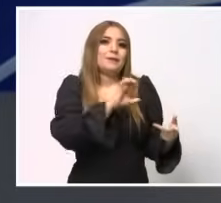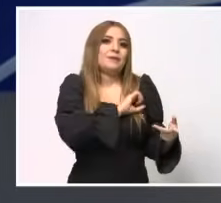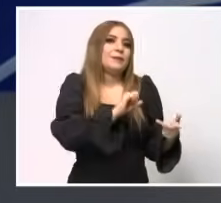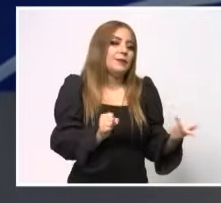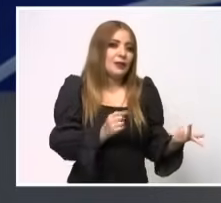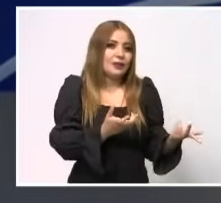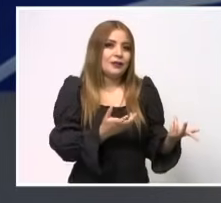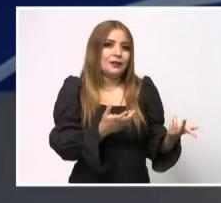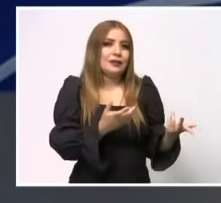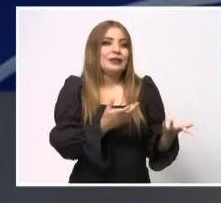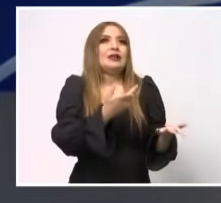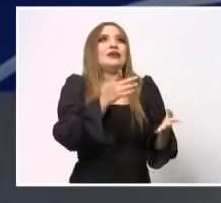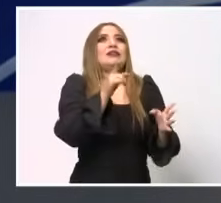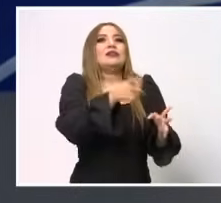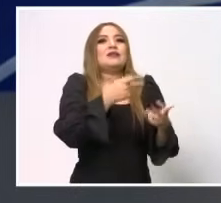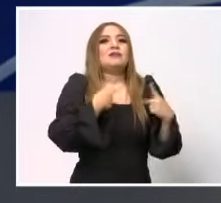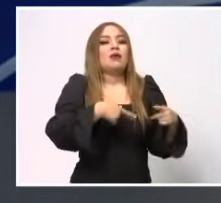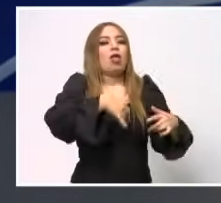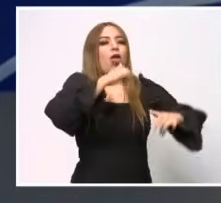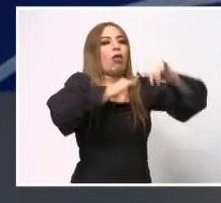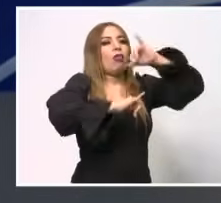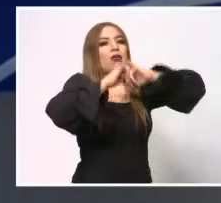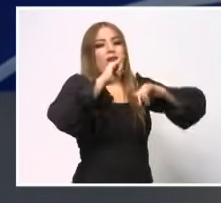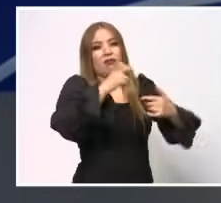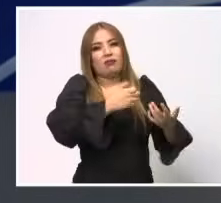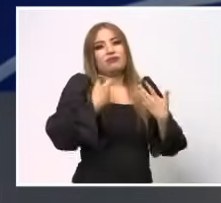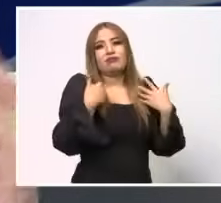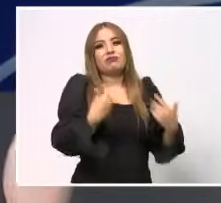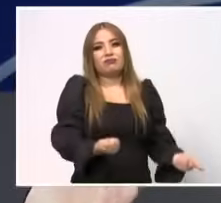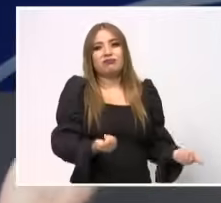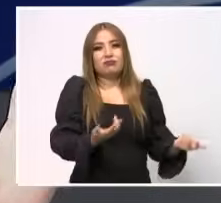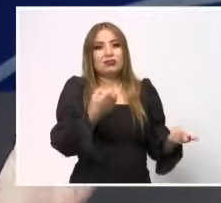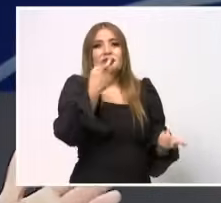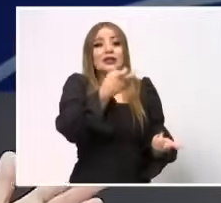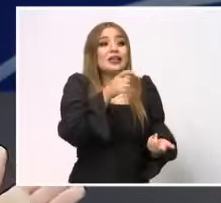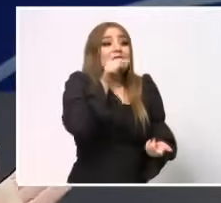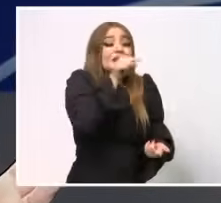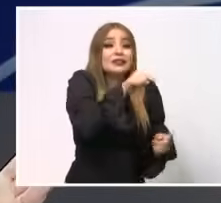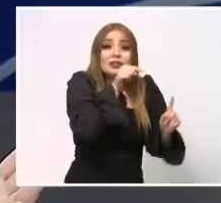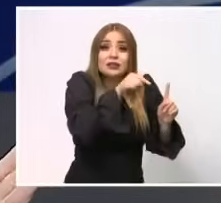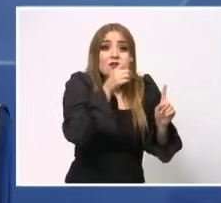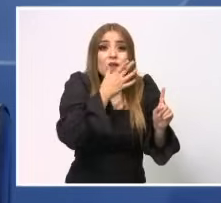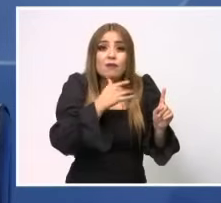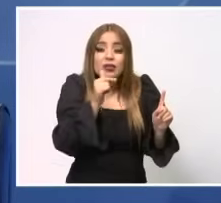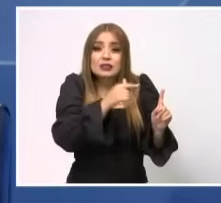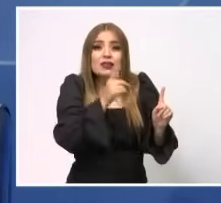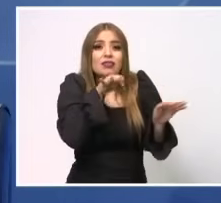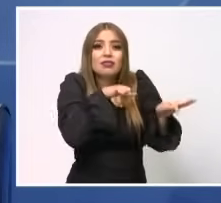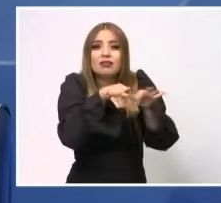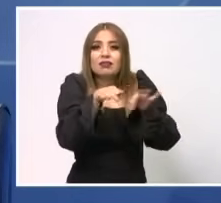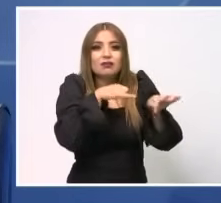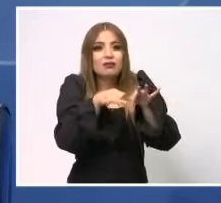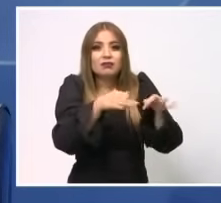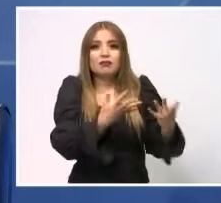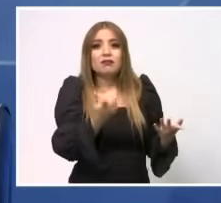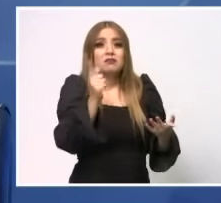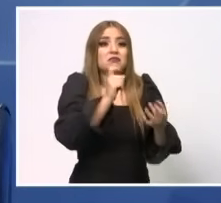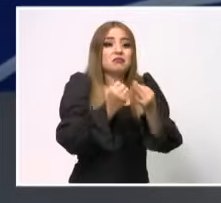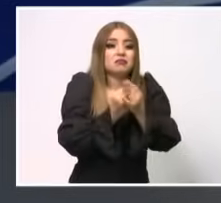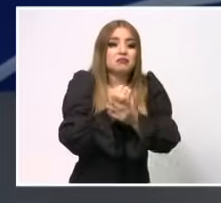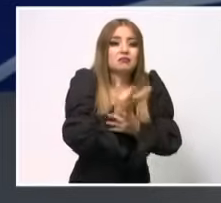gente sin escrúpulos que no entiende que el de él es un trabajo y que saliendo